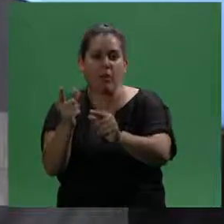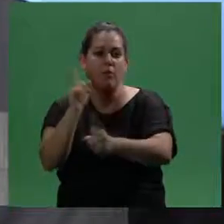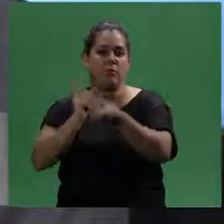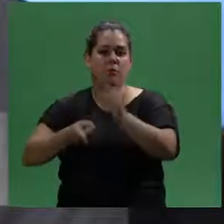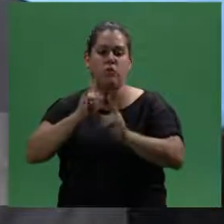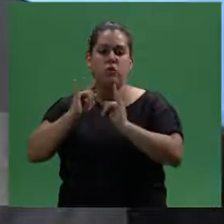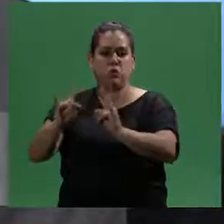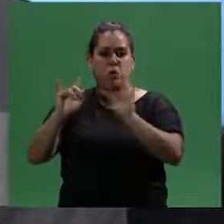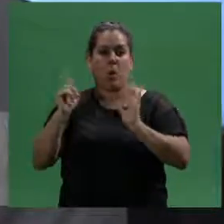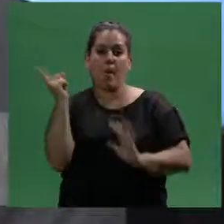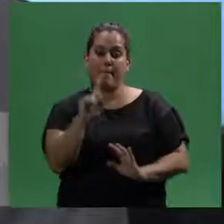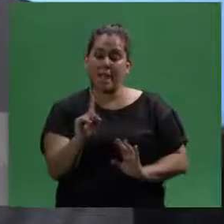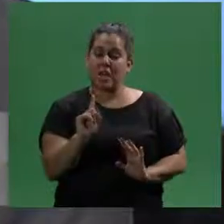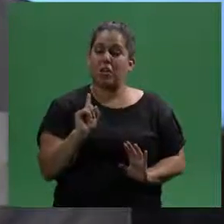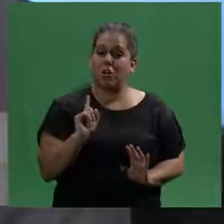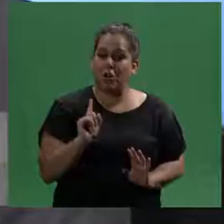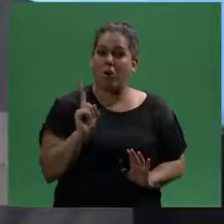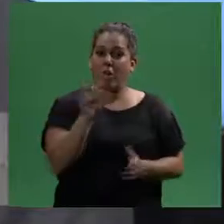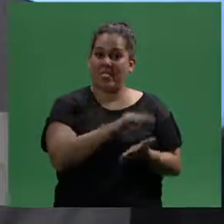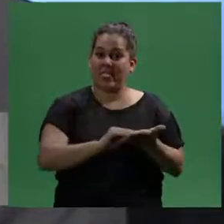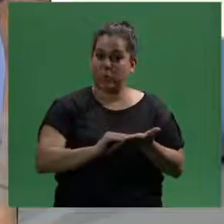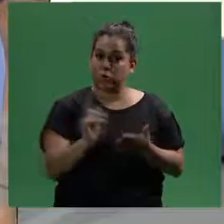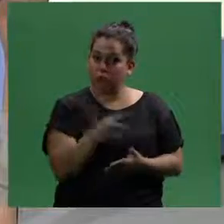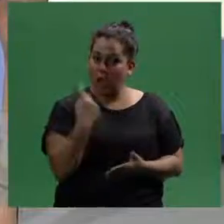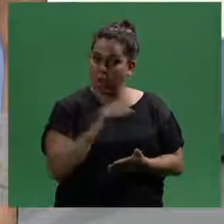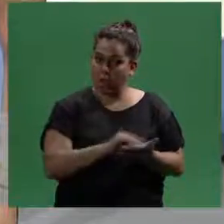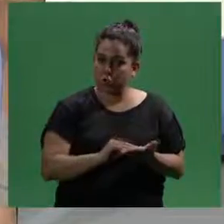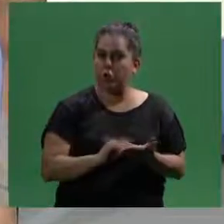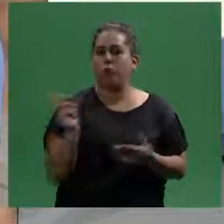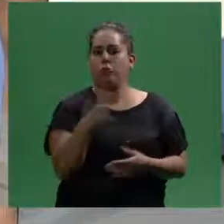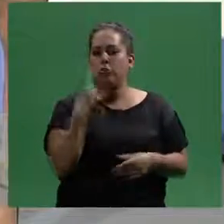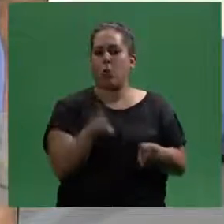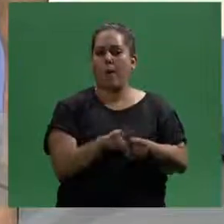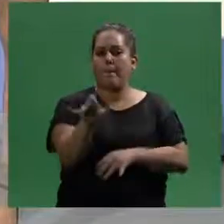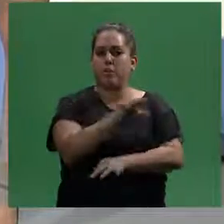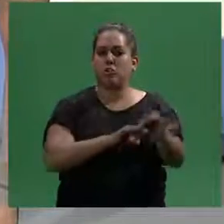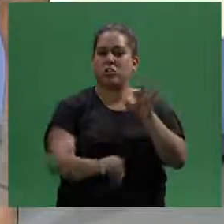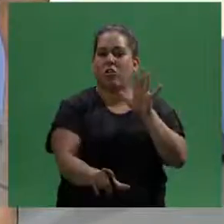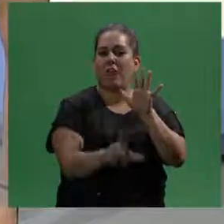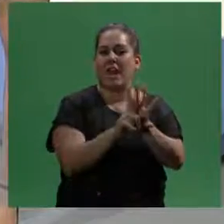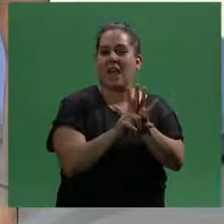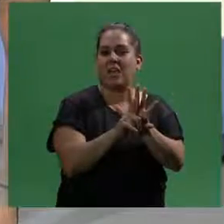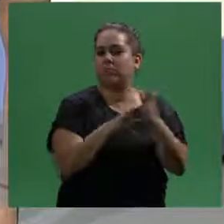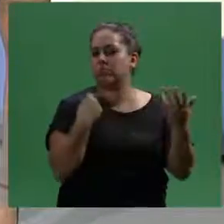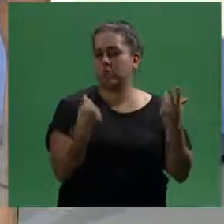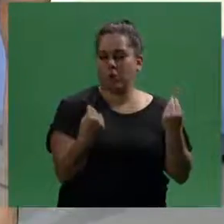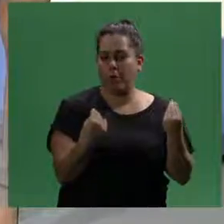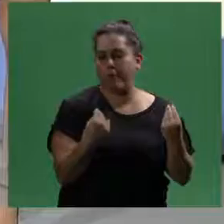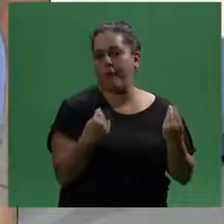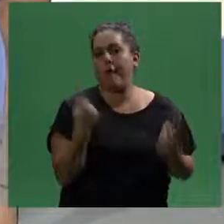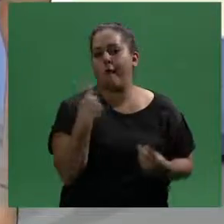magistrados. Pero en particular, en la Cámara de Diputados, nos manejamos con los proyectos de ley en este sentido,